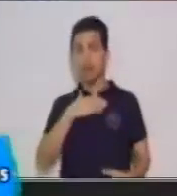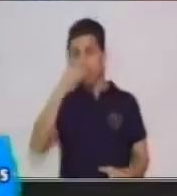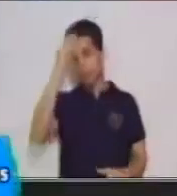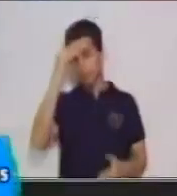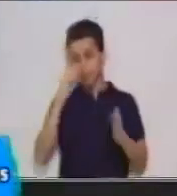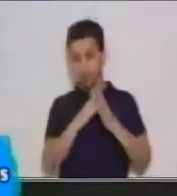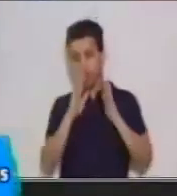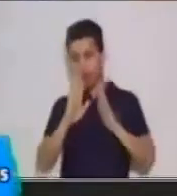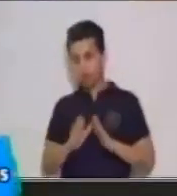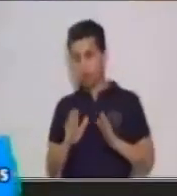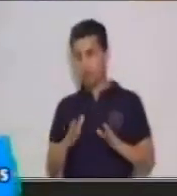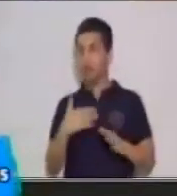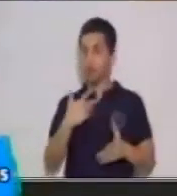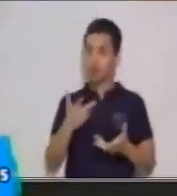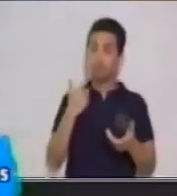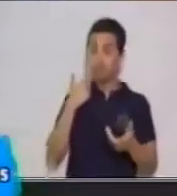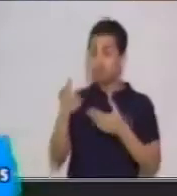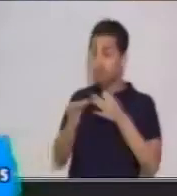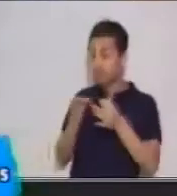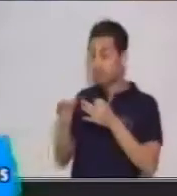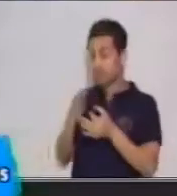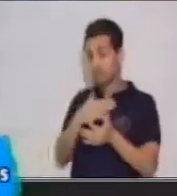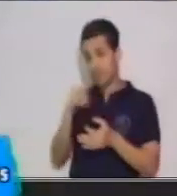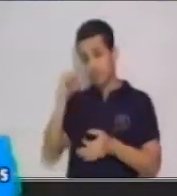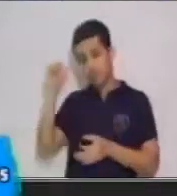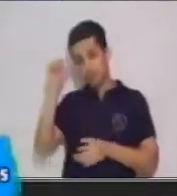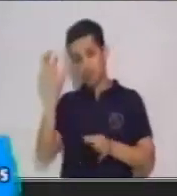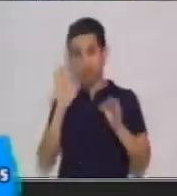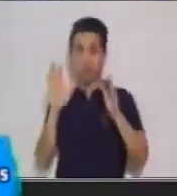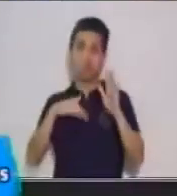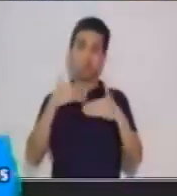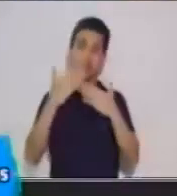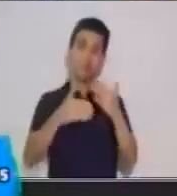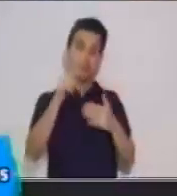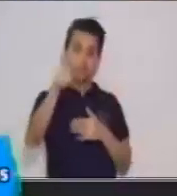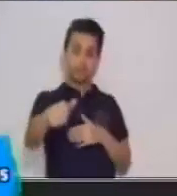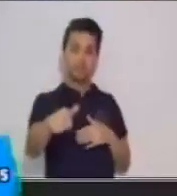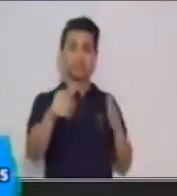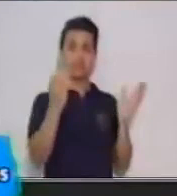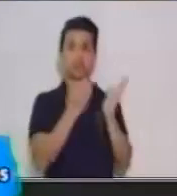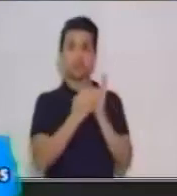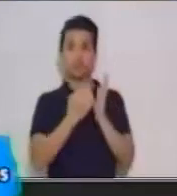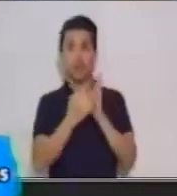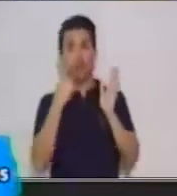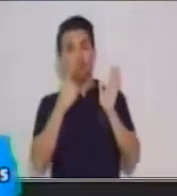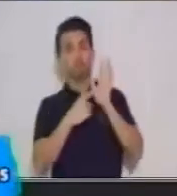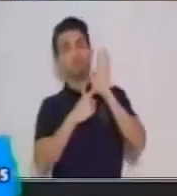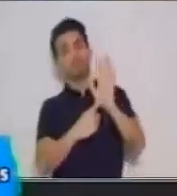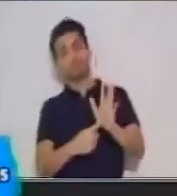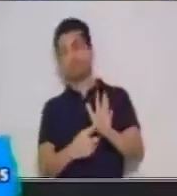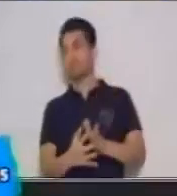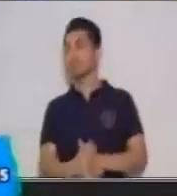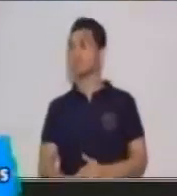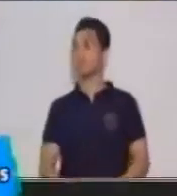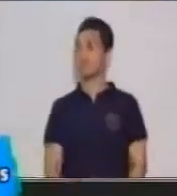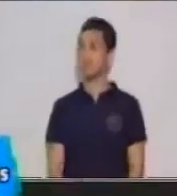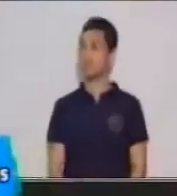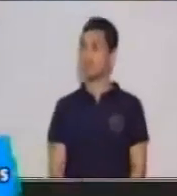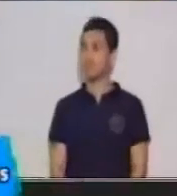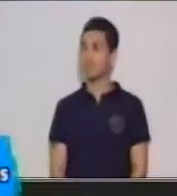lo compartes con un adulto o con tu maestra y tus compañeros cuando regreses a la escuela.